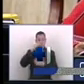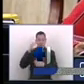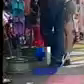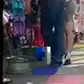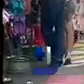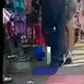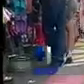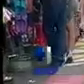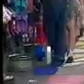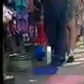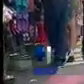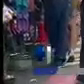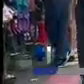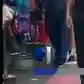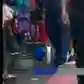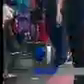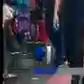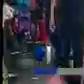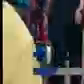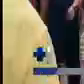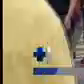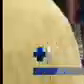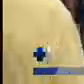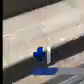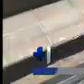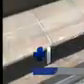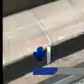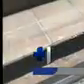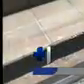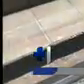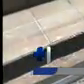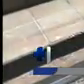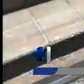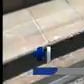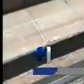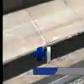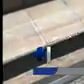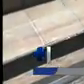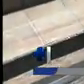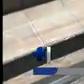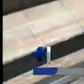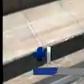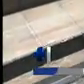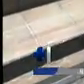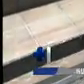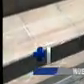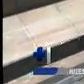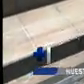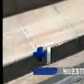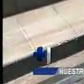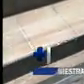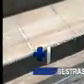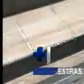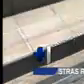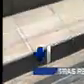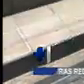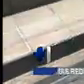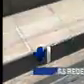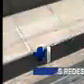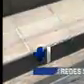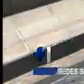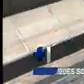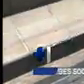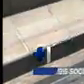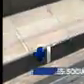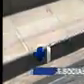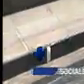sociales. También tenemos la opinión de algunos ciudadanos. Yo pienso que sí se debe de estar informado, pero o sea, cada